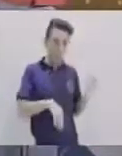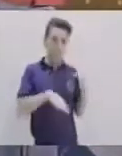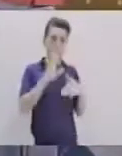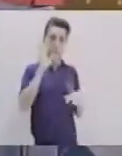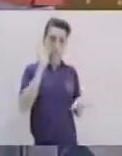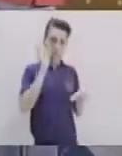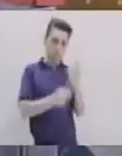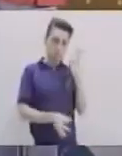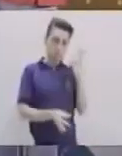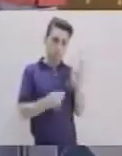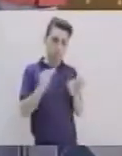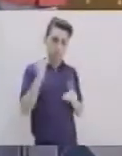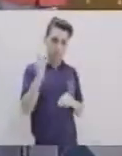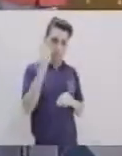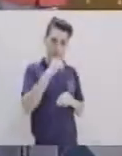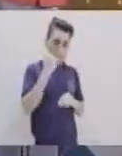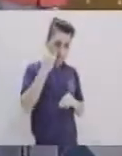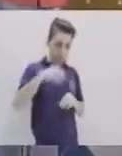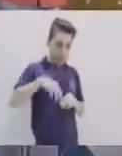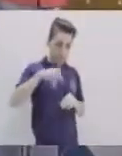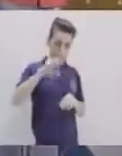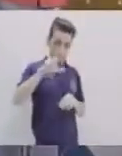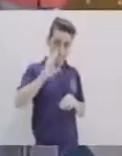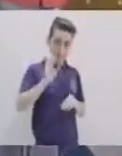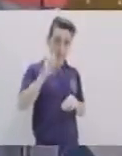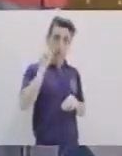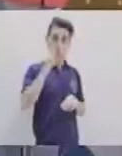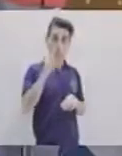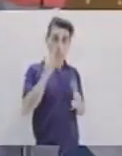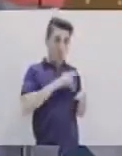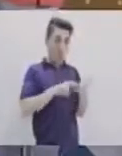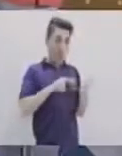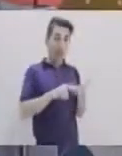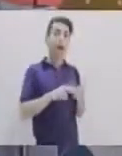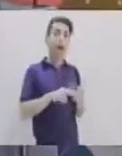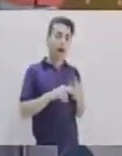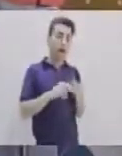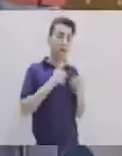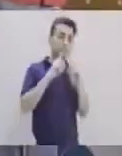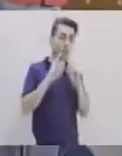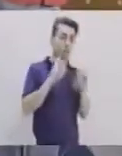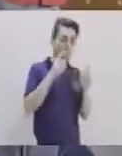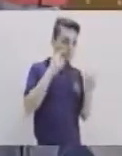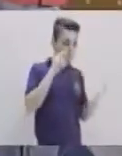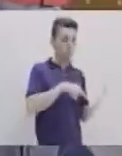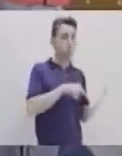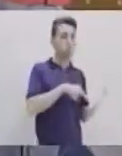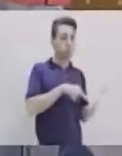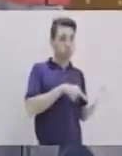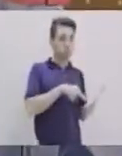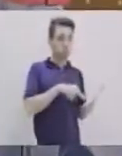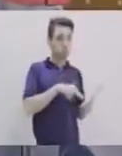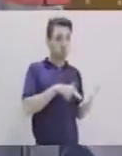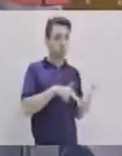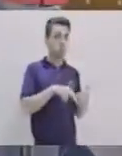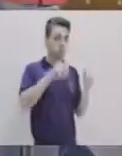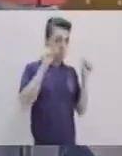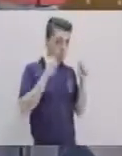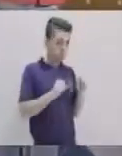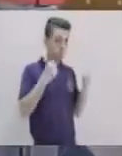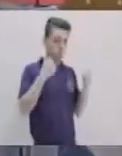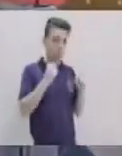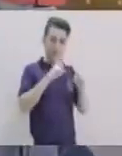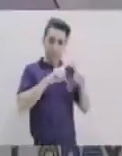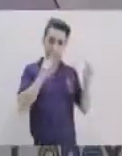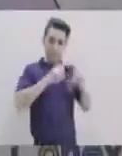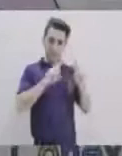sencilla. Significa que cuando tú lees, vas a responder las preguntas únicamente con el texto que está acá. Y se puede hacer de